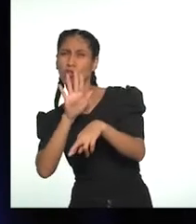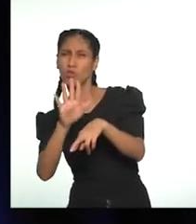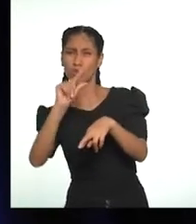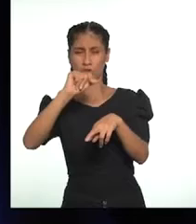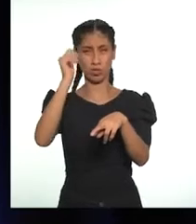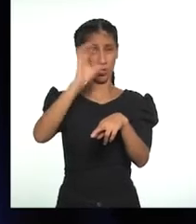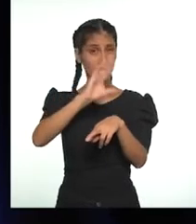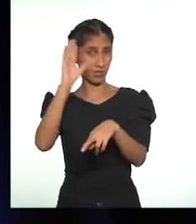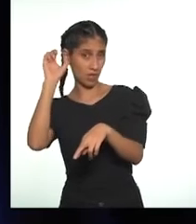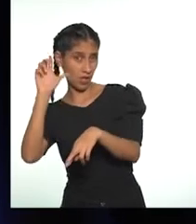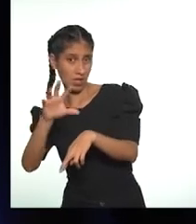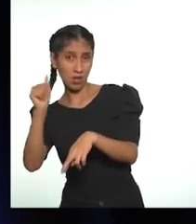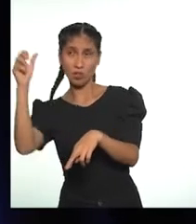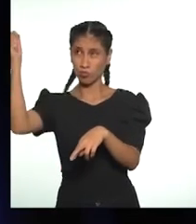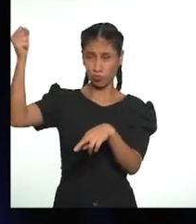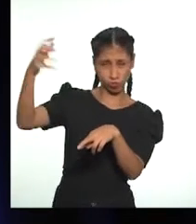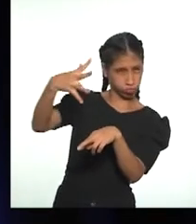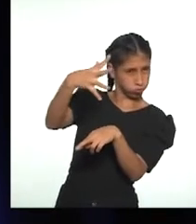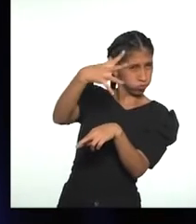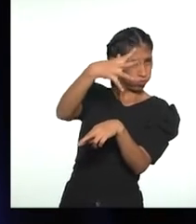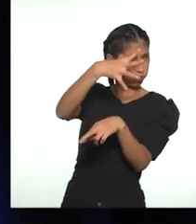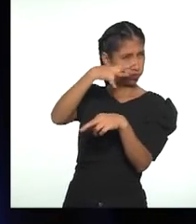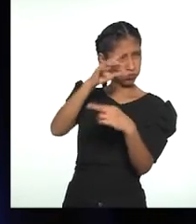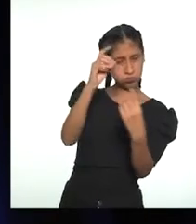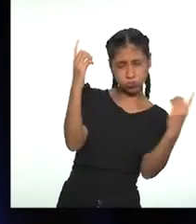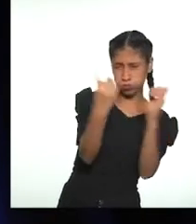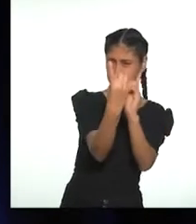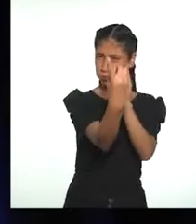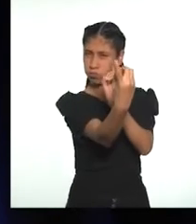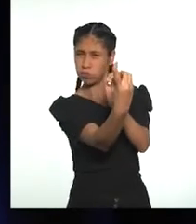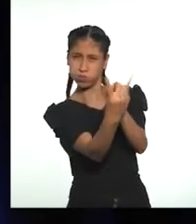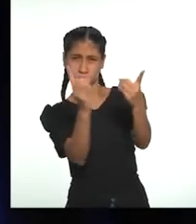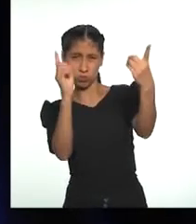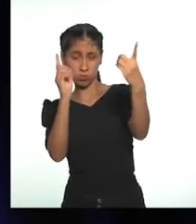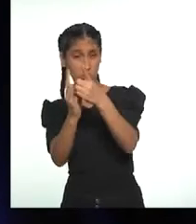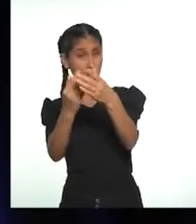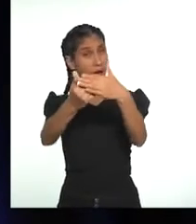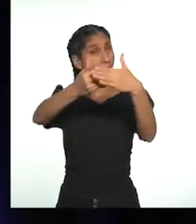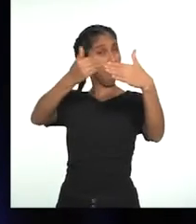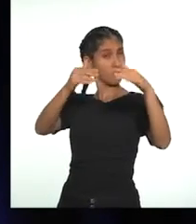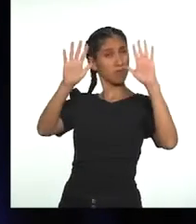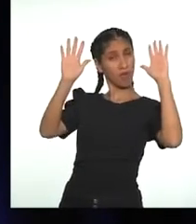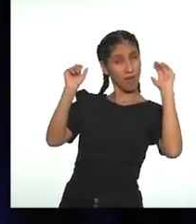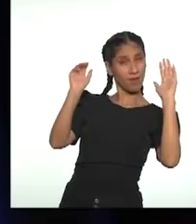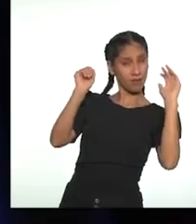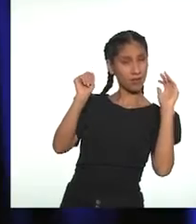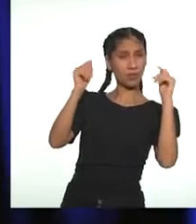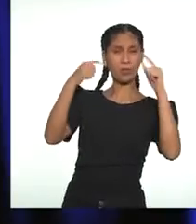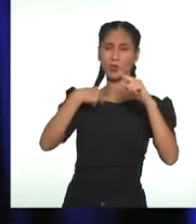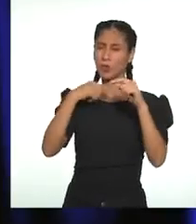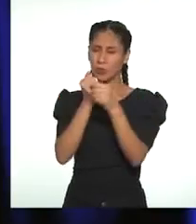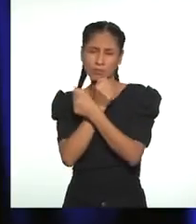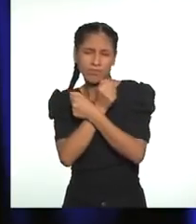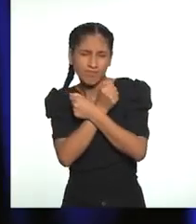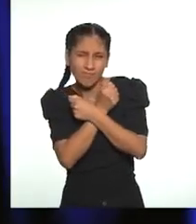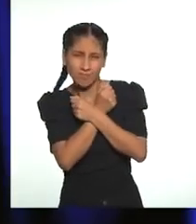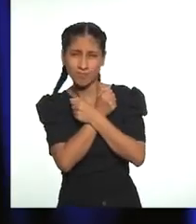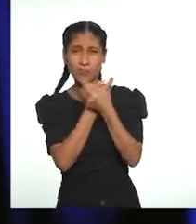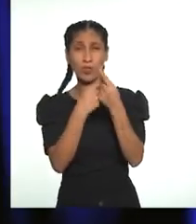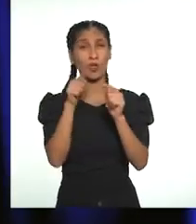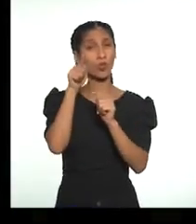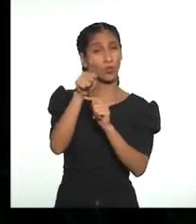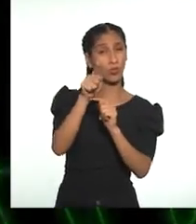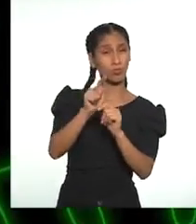donde tus gacelas nos iluminaban con la luz de los furtivos encuentros antes del adiós. Yo que las amé